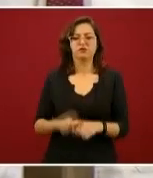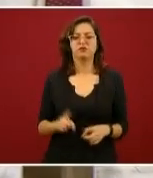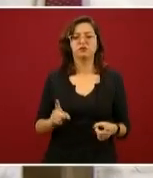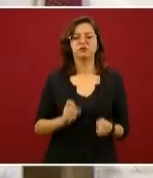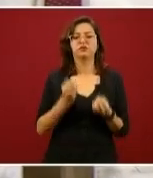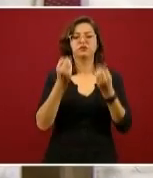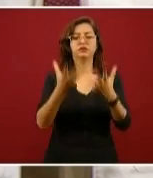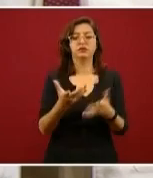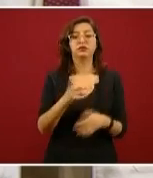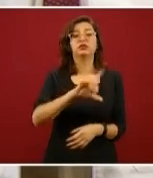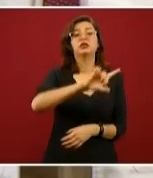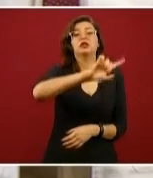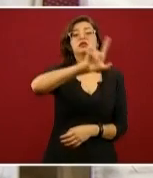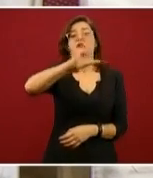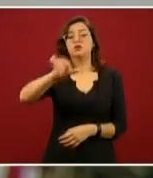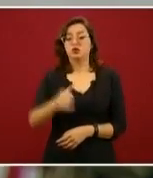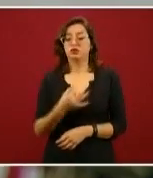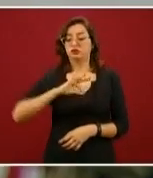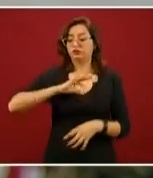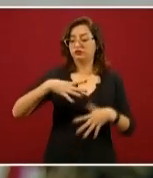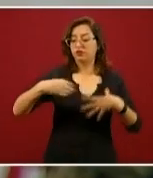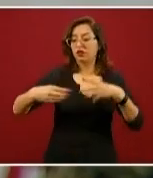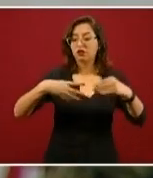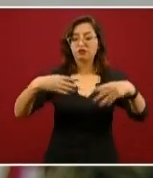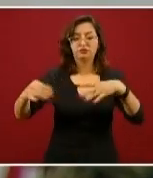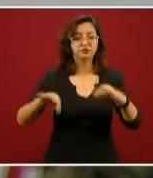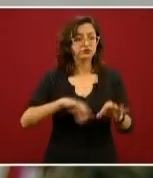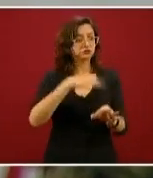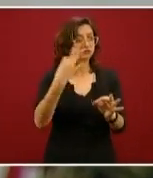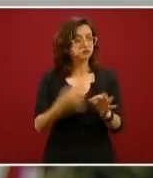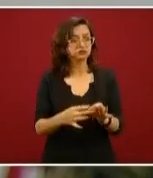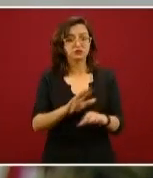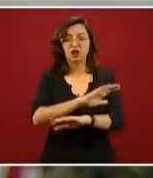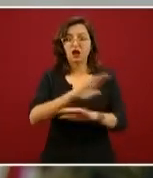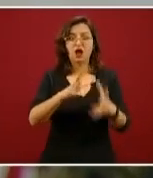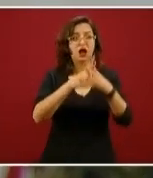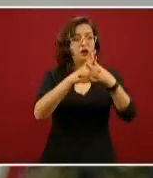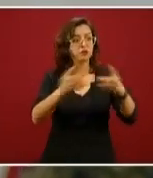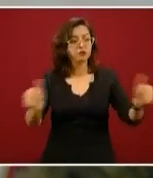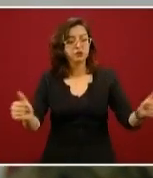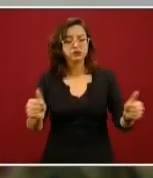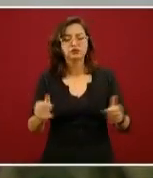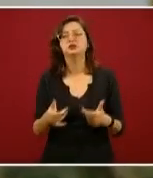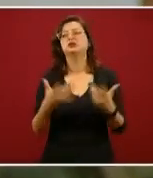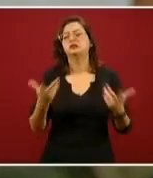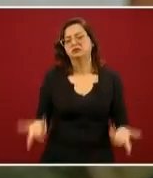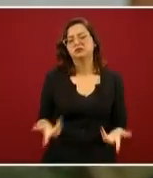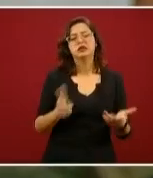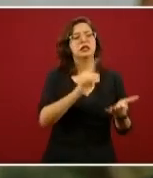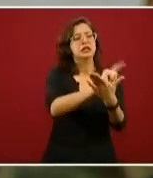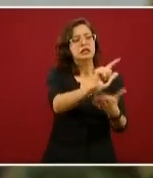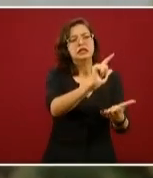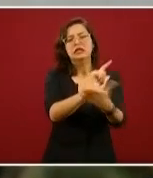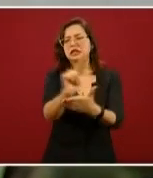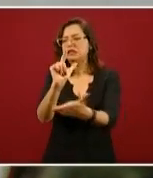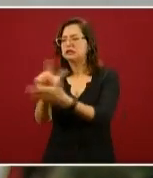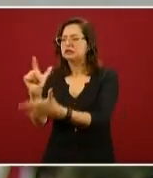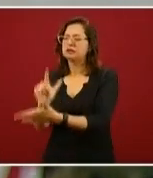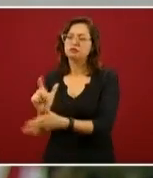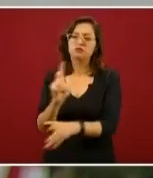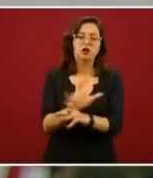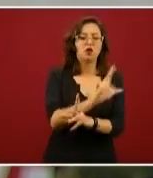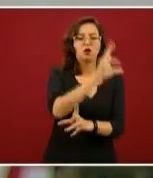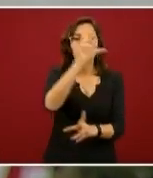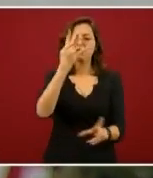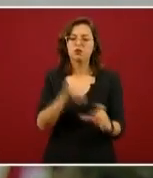de recuperación, pues, será la limpieza y desinfección de todas las instalaciones, de todo el equipo, todo lo que hayamos